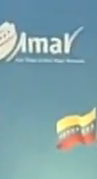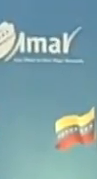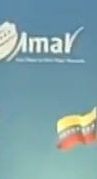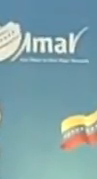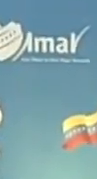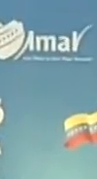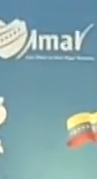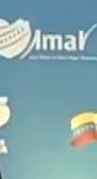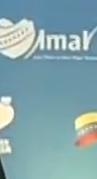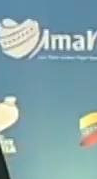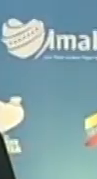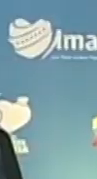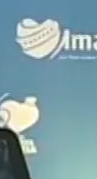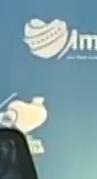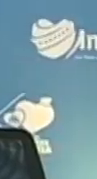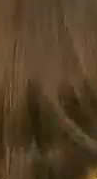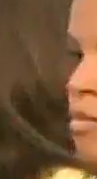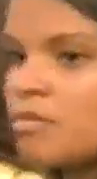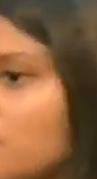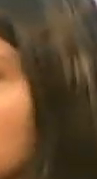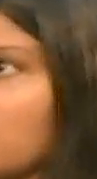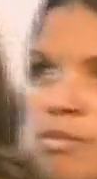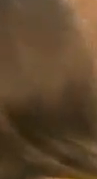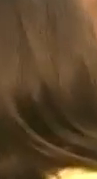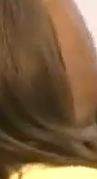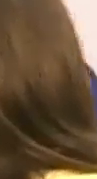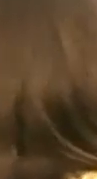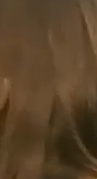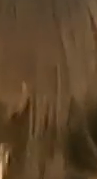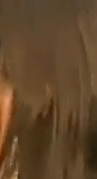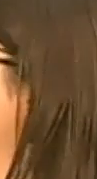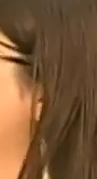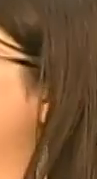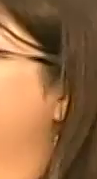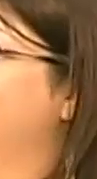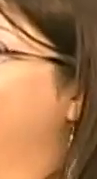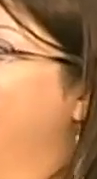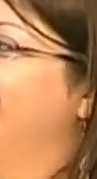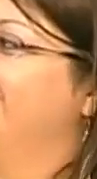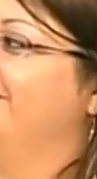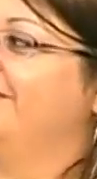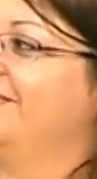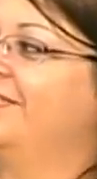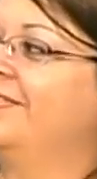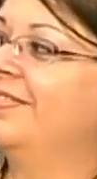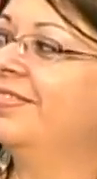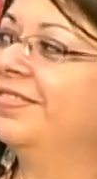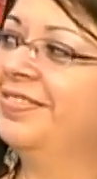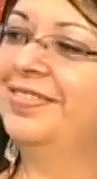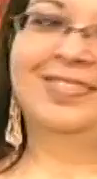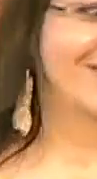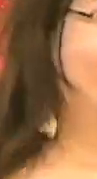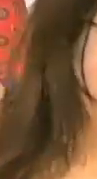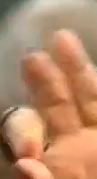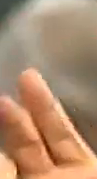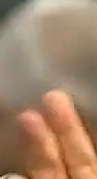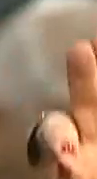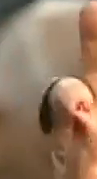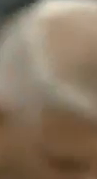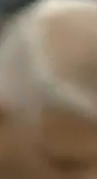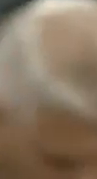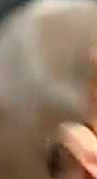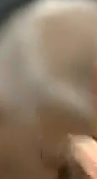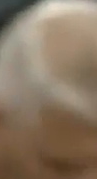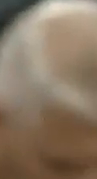nuestro continente. Ahí viene el diablo, el pueblo ya lo siente. Olor